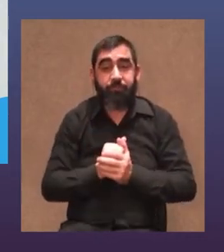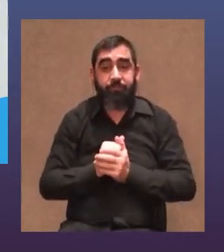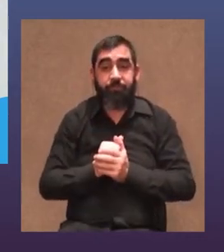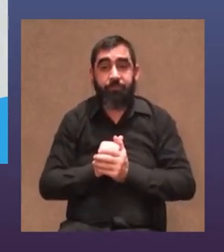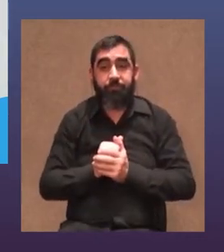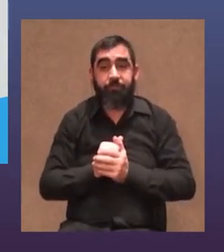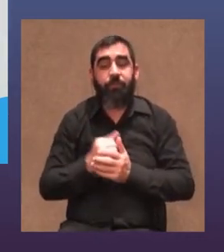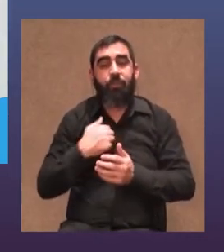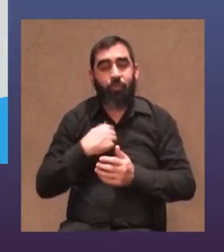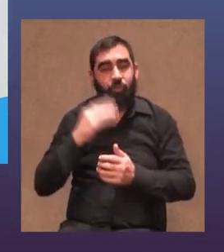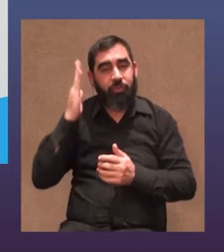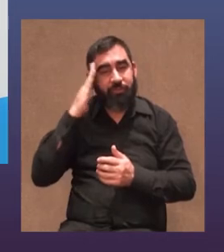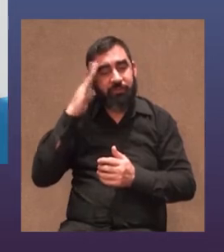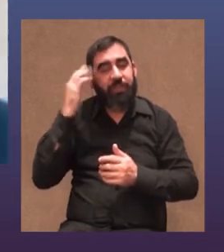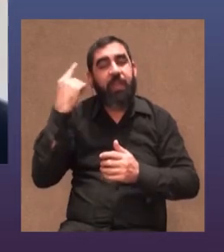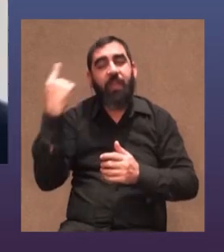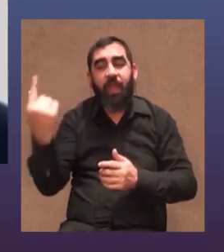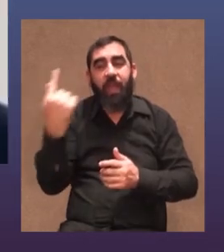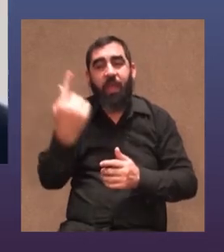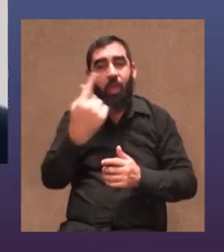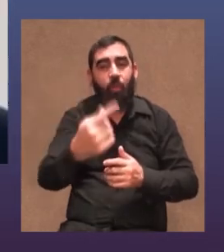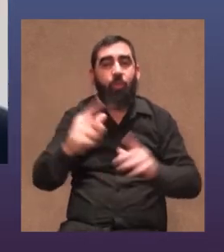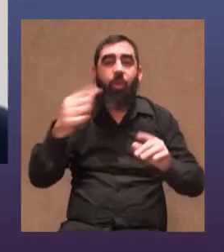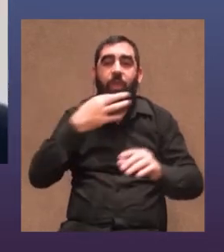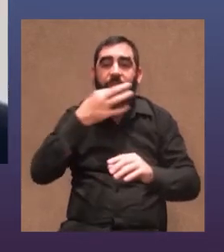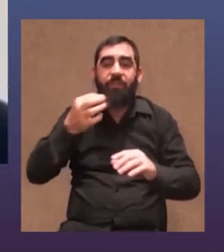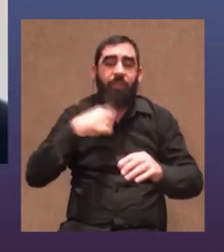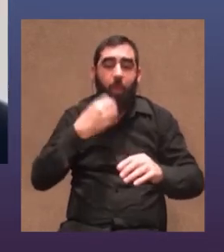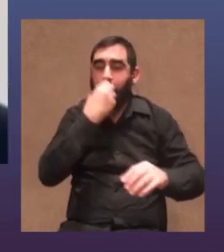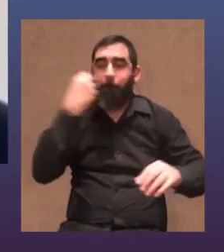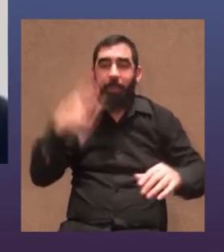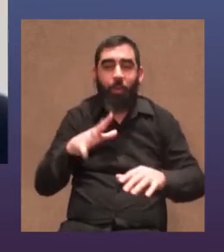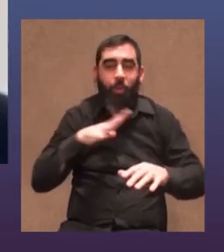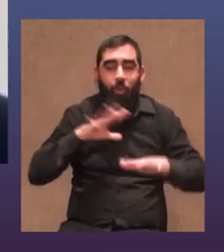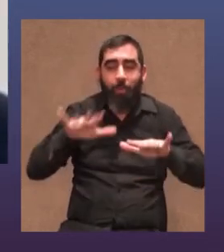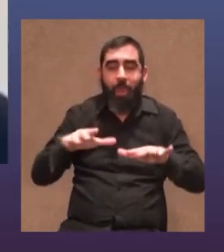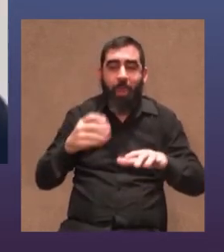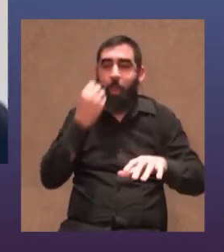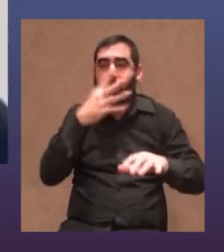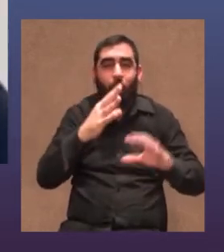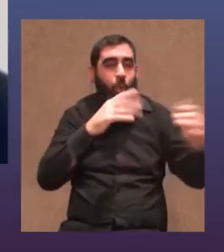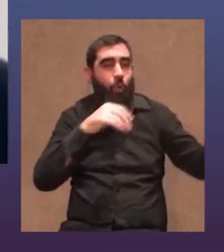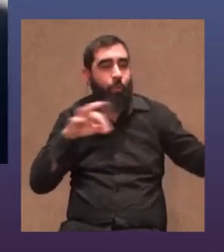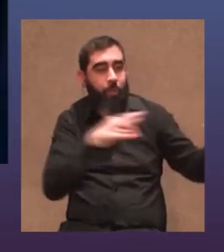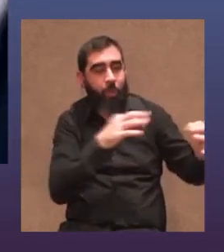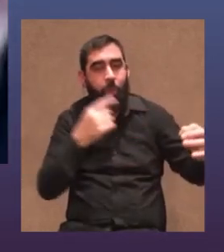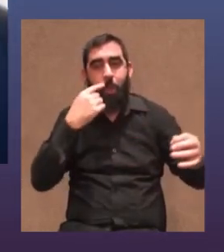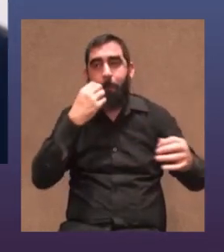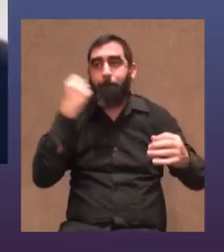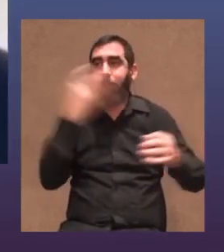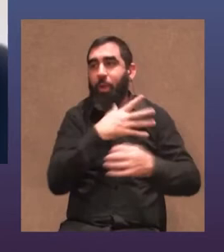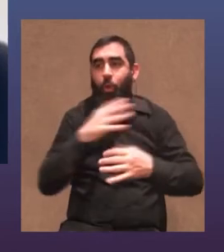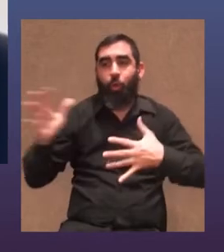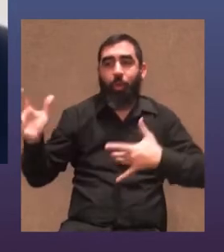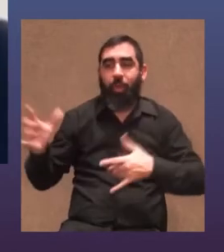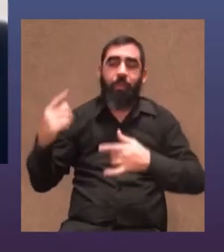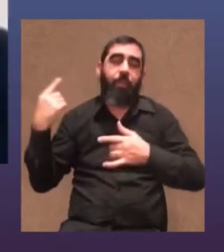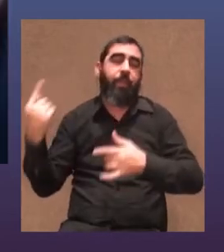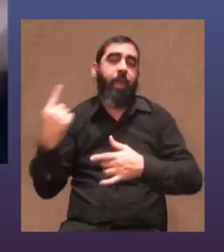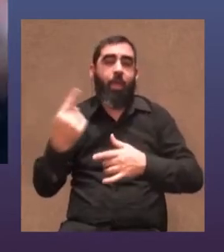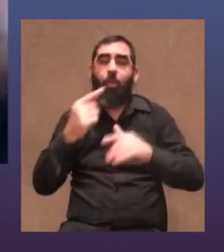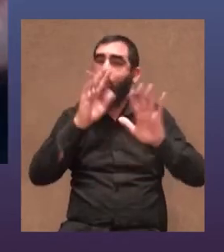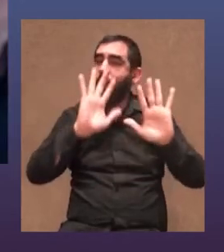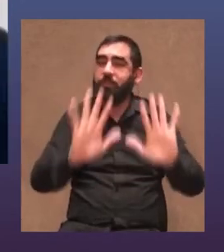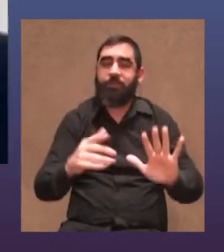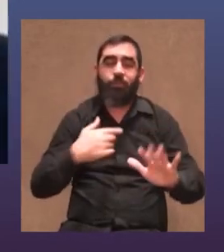Claro. Yo sé que cada instrumentista dice de su instrumento eso, o piensa eso de su instrumento. Cada uno de su arte también,